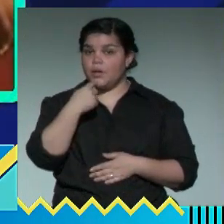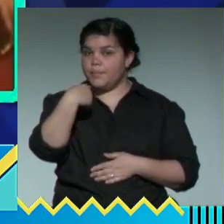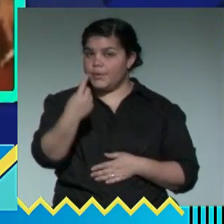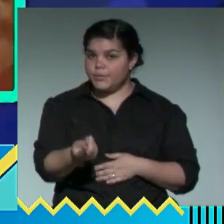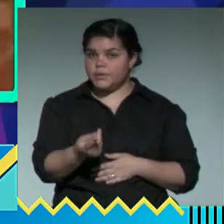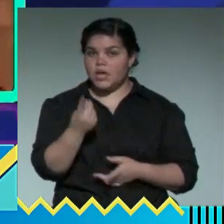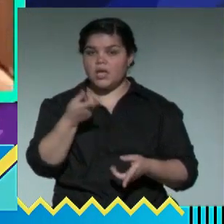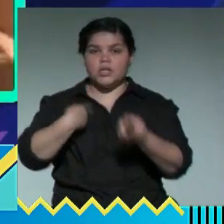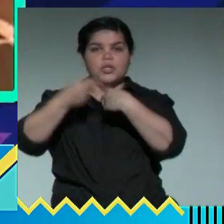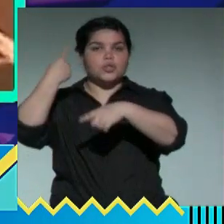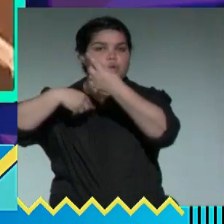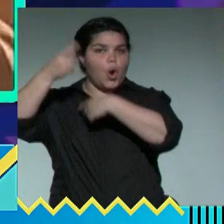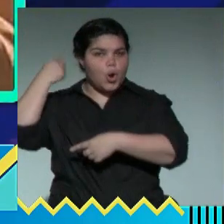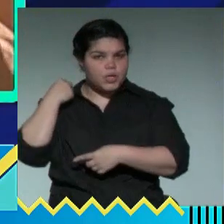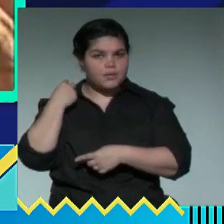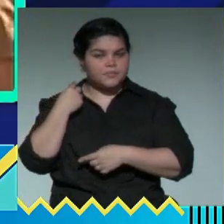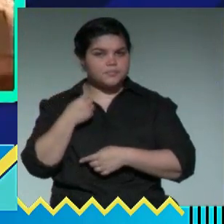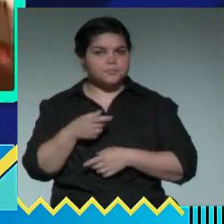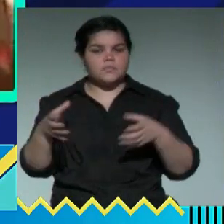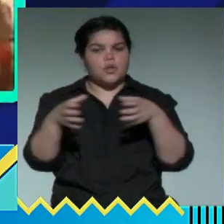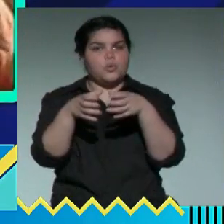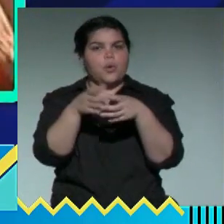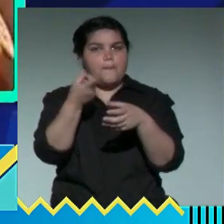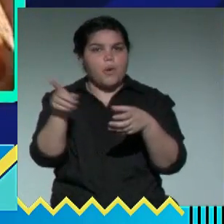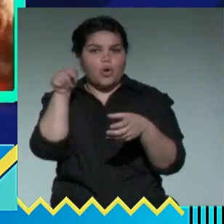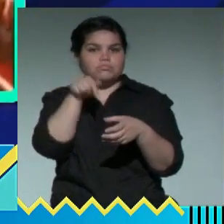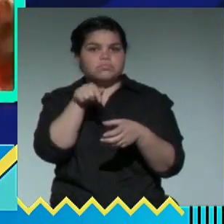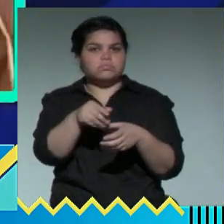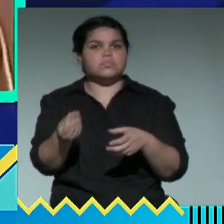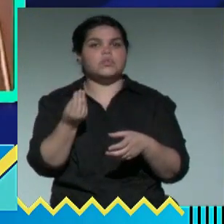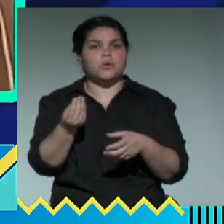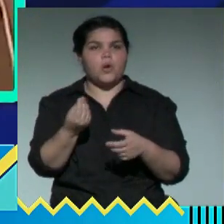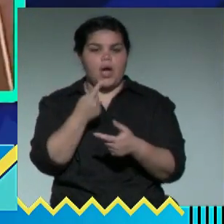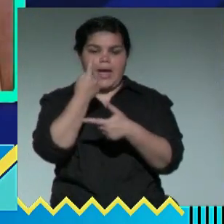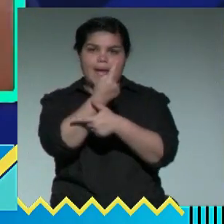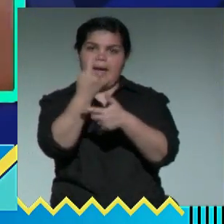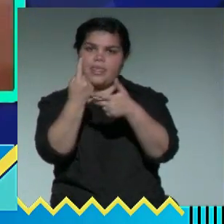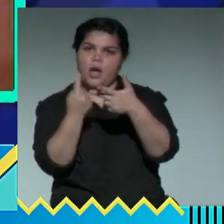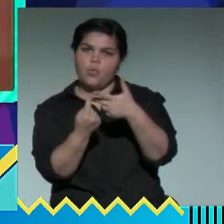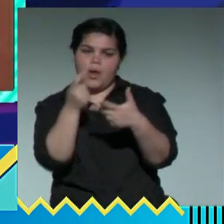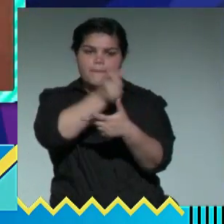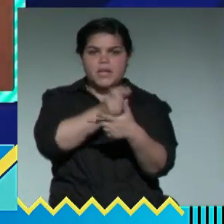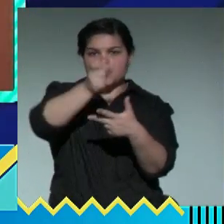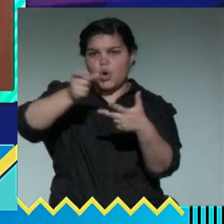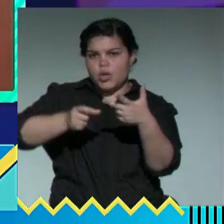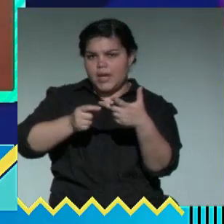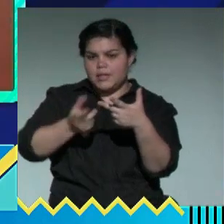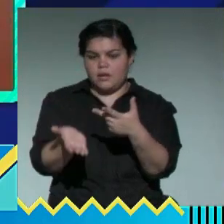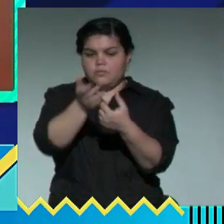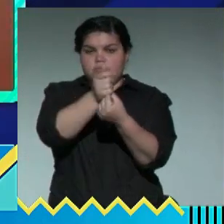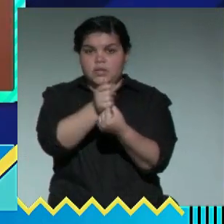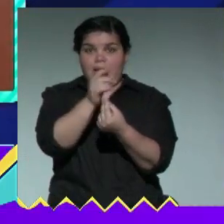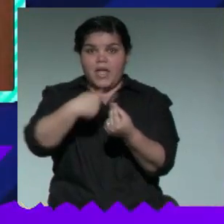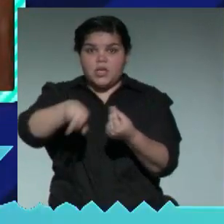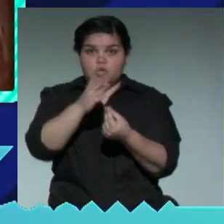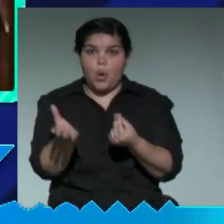historia de Soda, en la intimidad de ellos, ¿qué puedes decir de cada uno de ellos como personaje? ¿Cómo hacía que eso funcionara y se